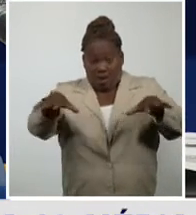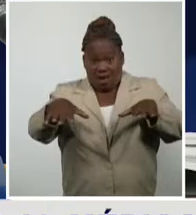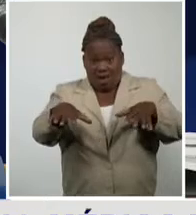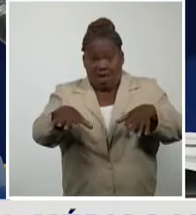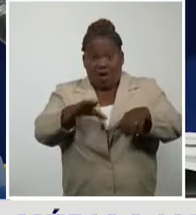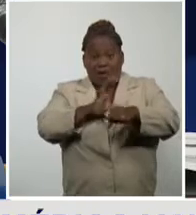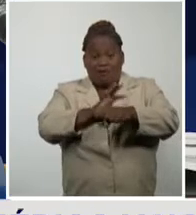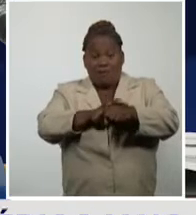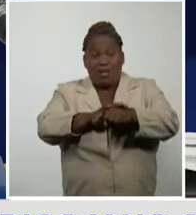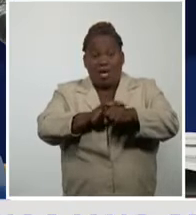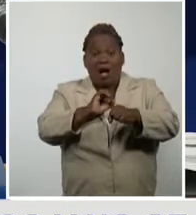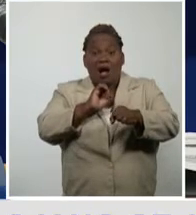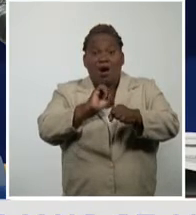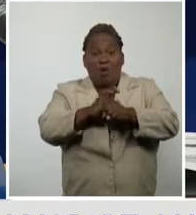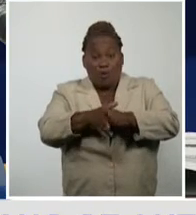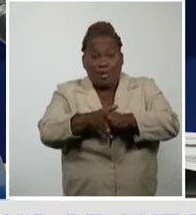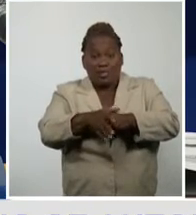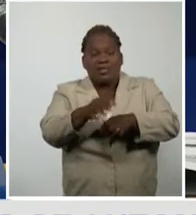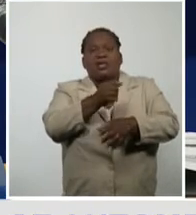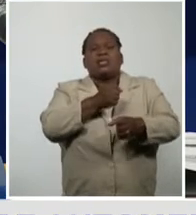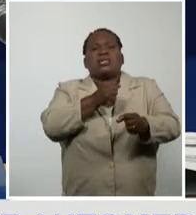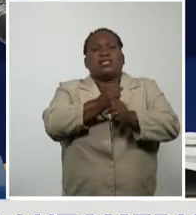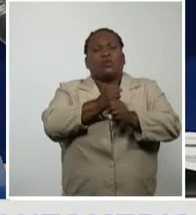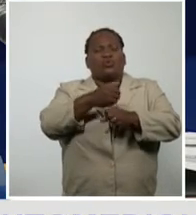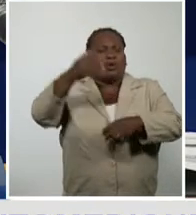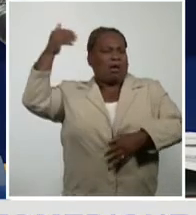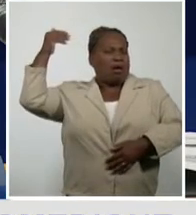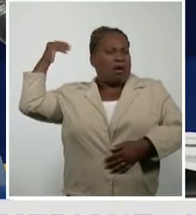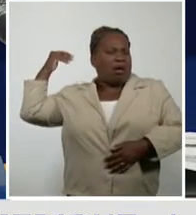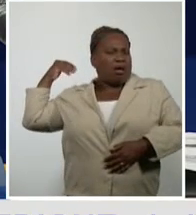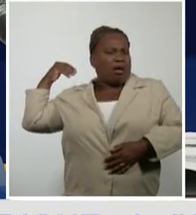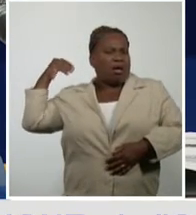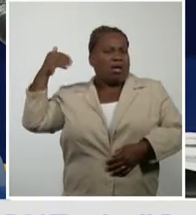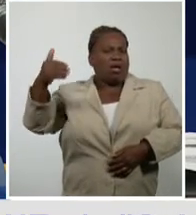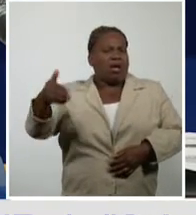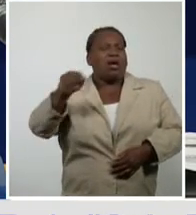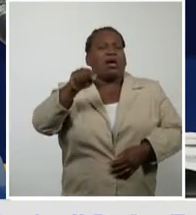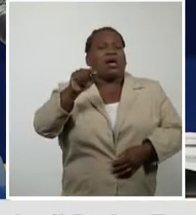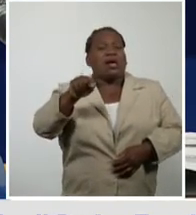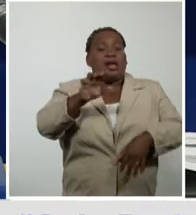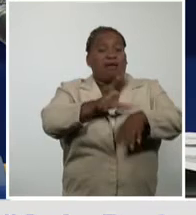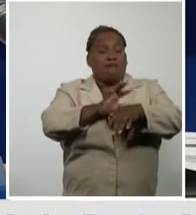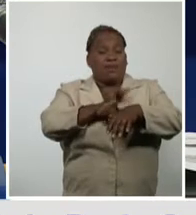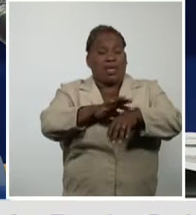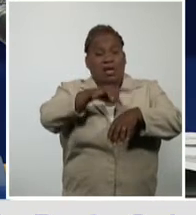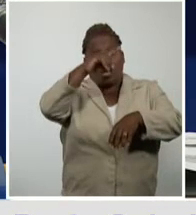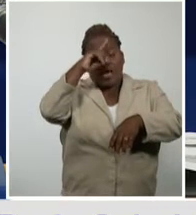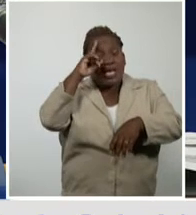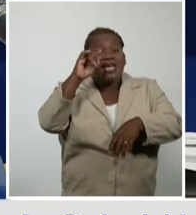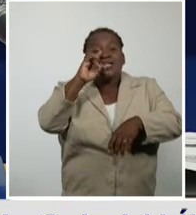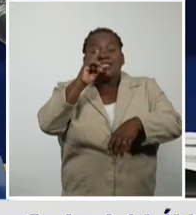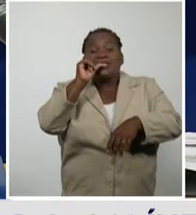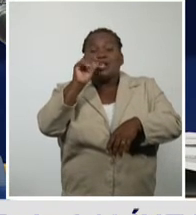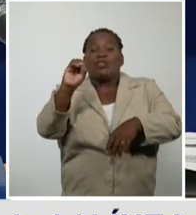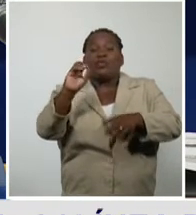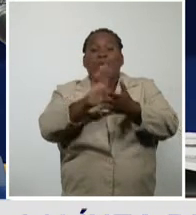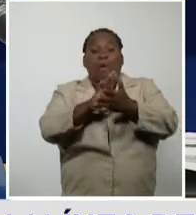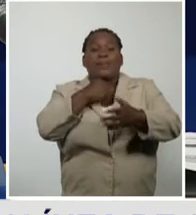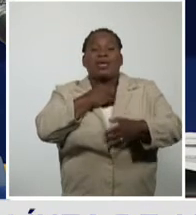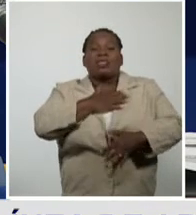algo que se utiliza y se pone de ejemplo el síndrome, la enfermedad de apnea que